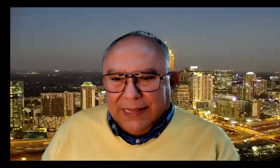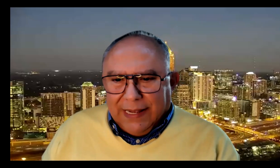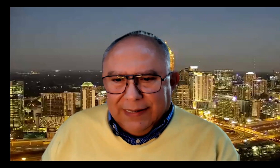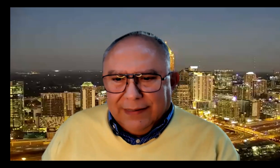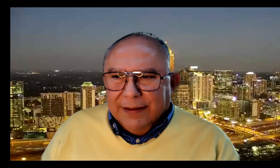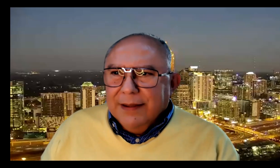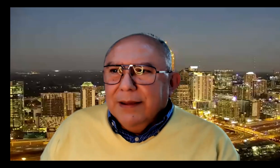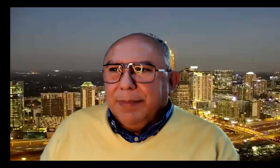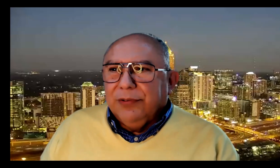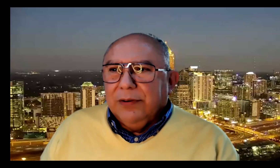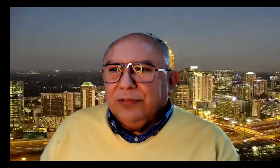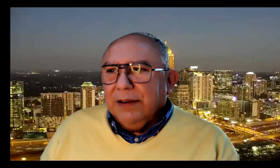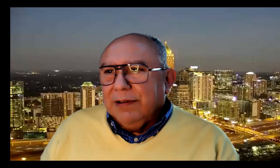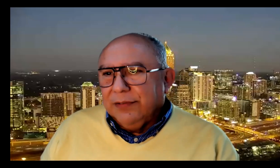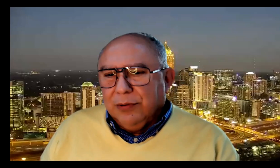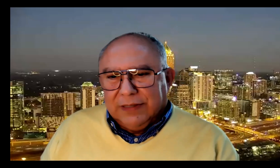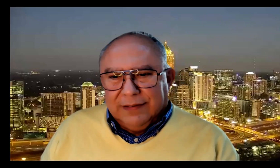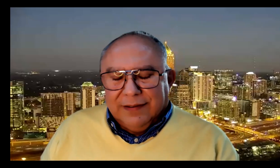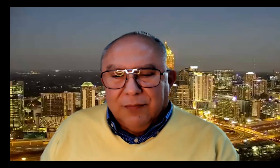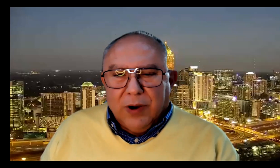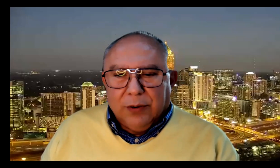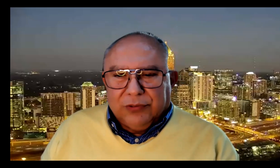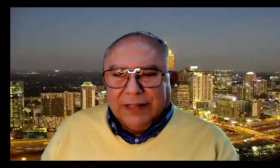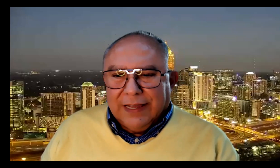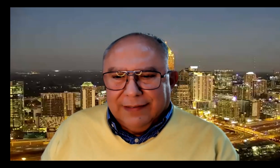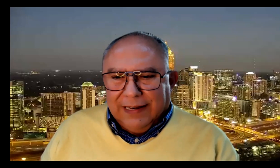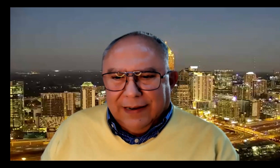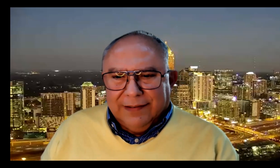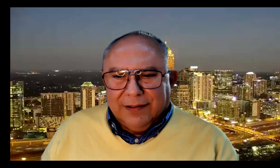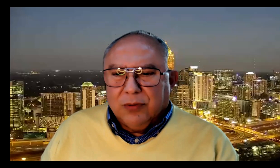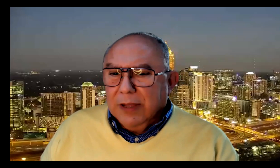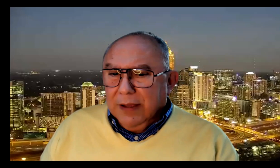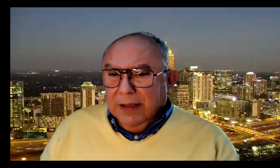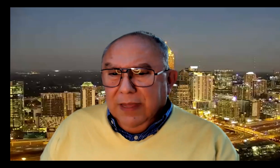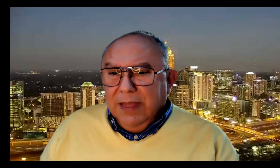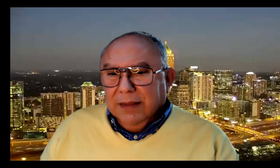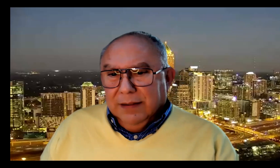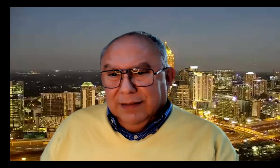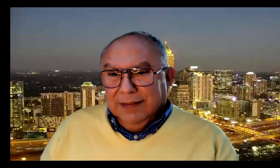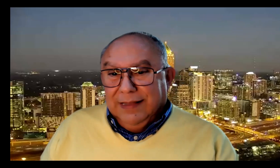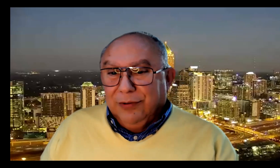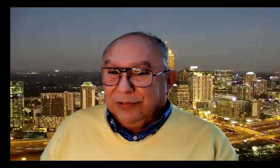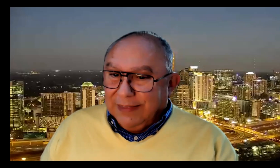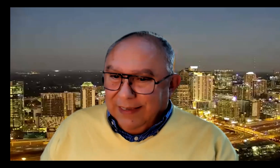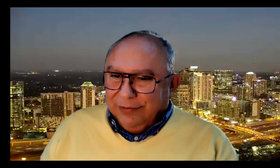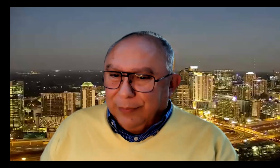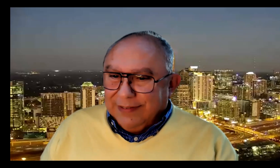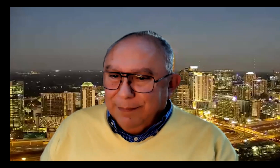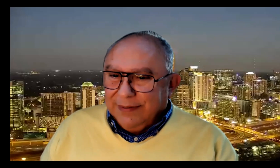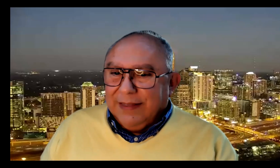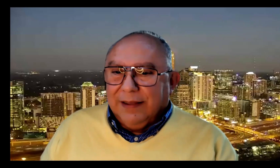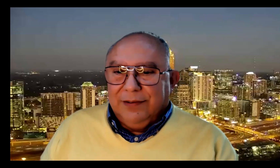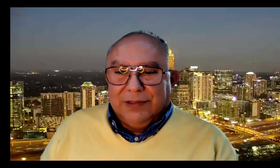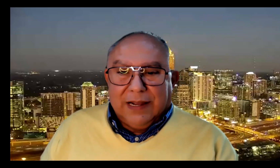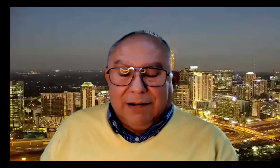la espalda a alguien, pero si no salieron las notas de Cienfuegos, detalles del ejército y los detalles sobre